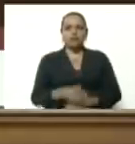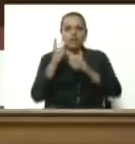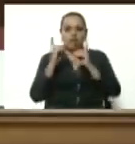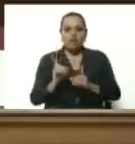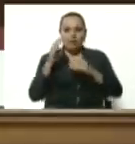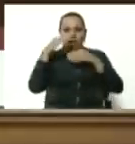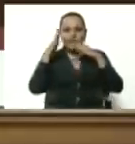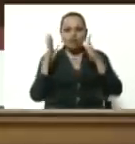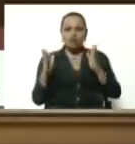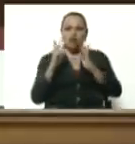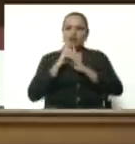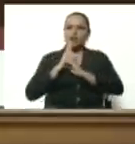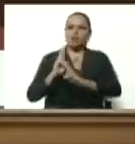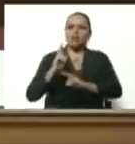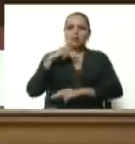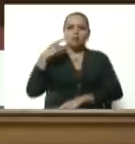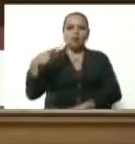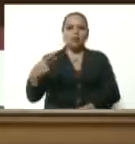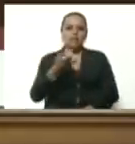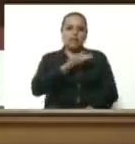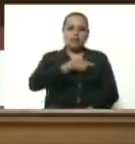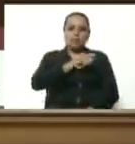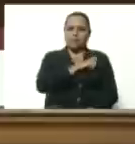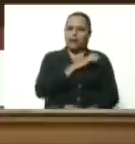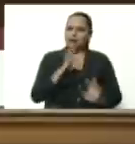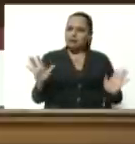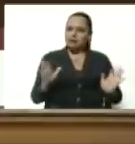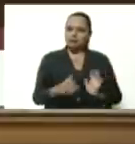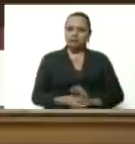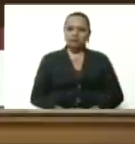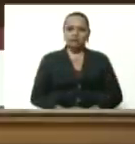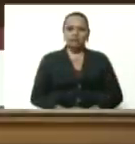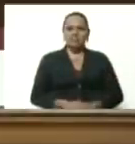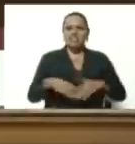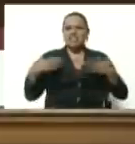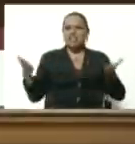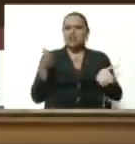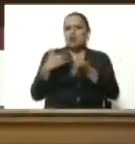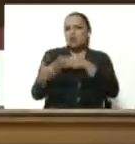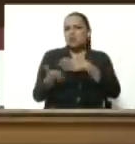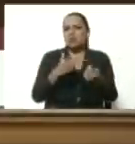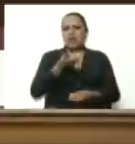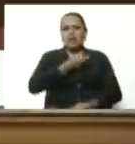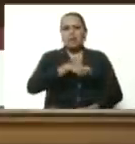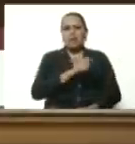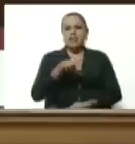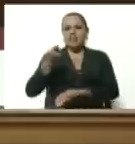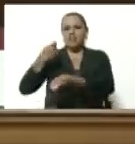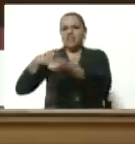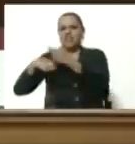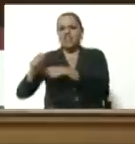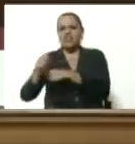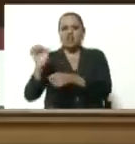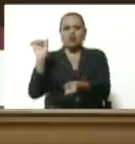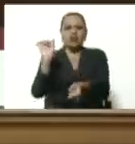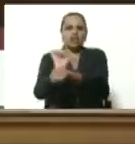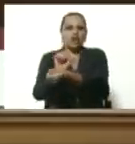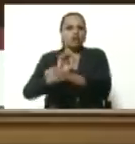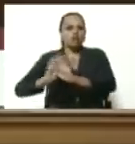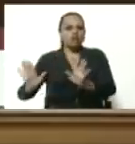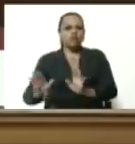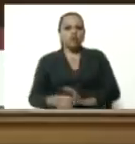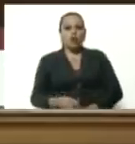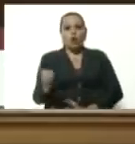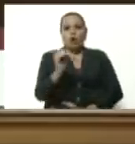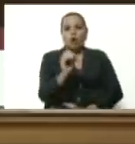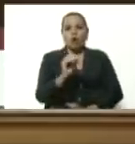a los resultados de la política de España. ¿Qué nos importa que España venda a Bonaparte sus esclavos o que